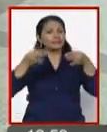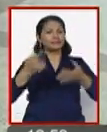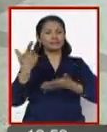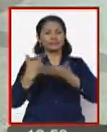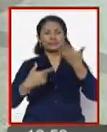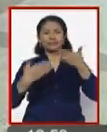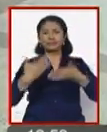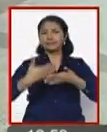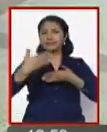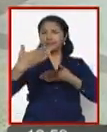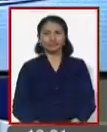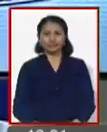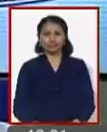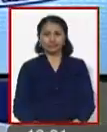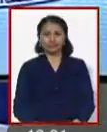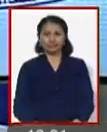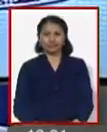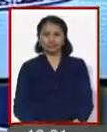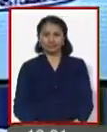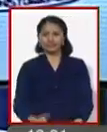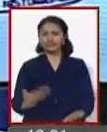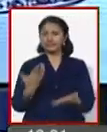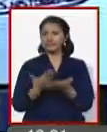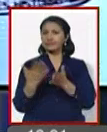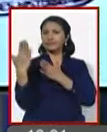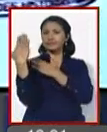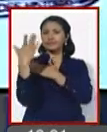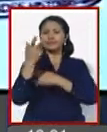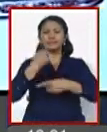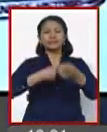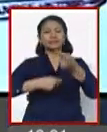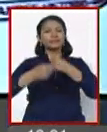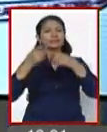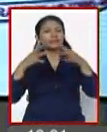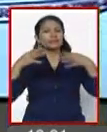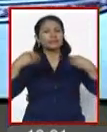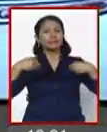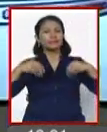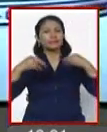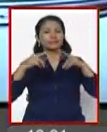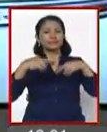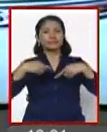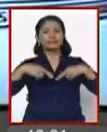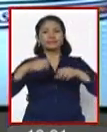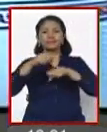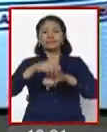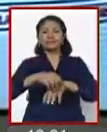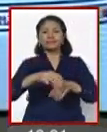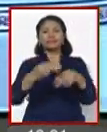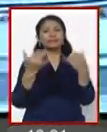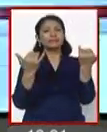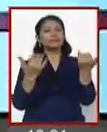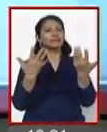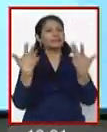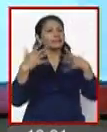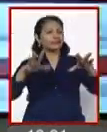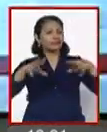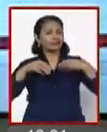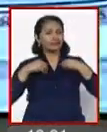las medidas posteriores. Y volvemos hasta Santa Cruz, donde los comerciantes del mercado La Ramada marcharon hoy